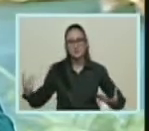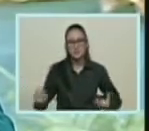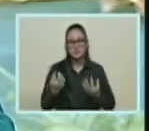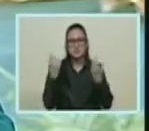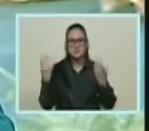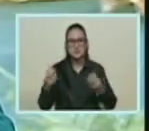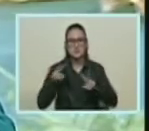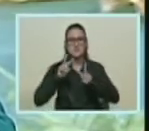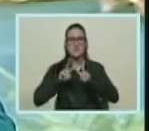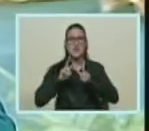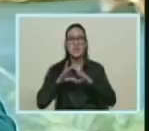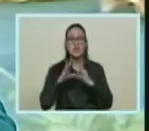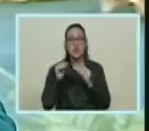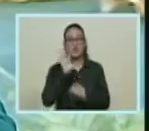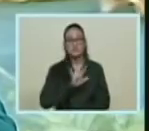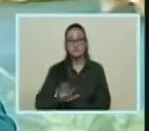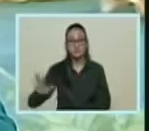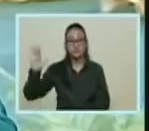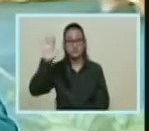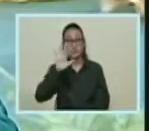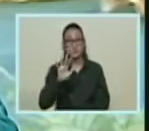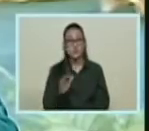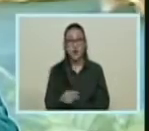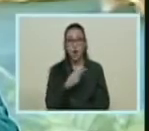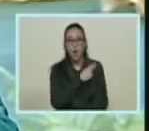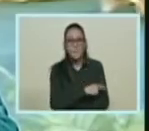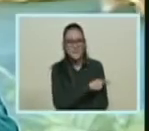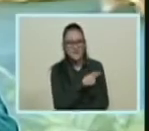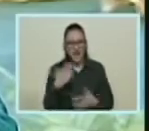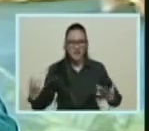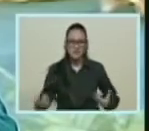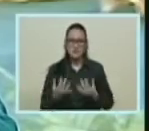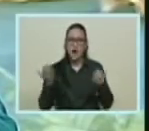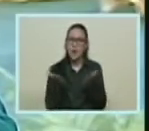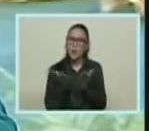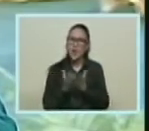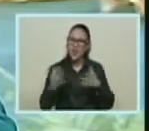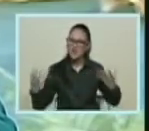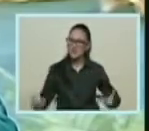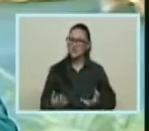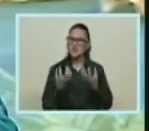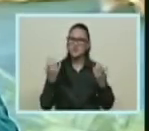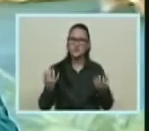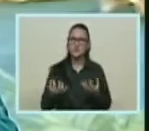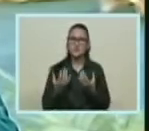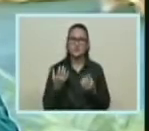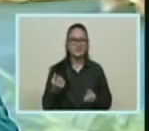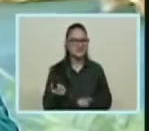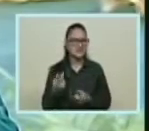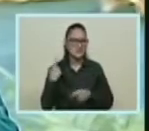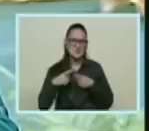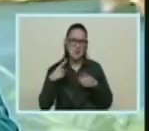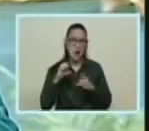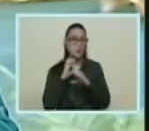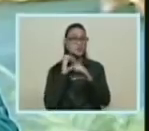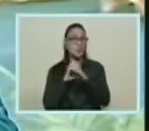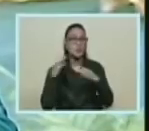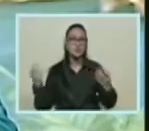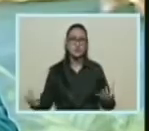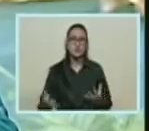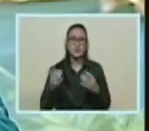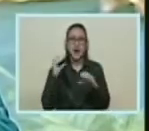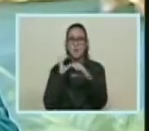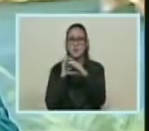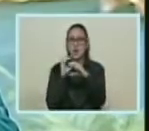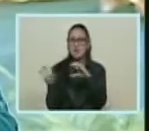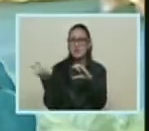la Vivienda en todo el país. Que iban a quemar hospitales, escuelas. Que iban a quemar centenares de unidades de autobuses,